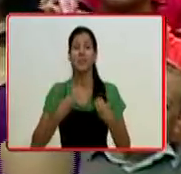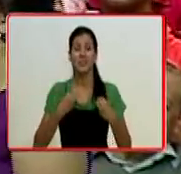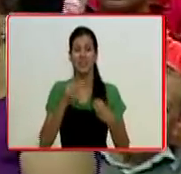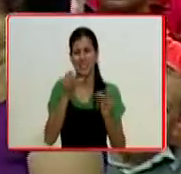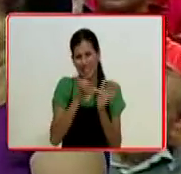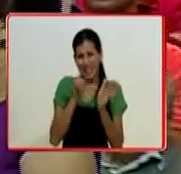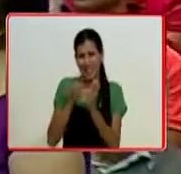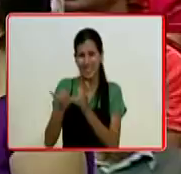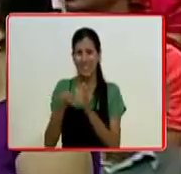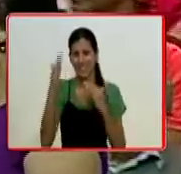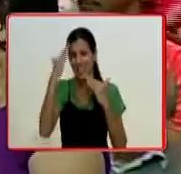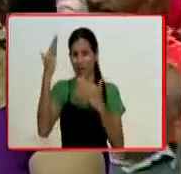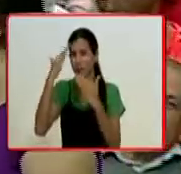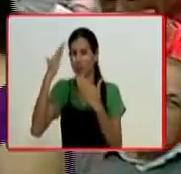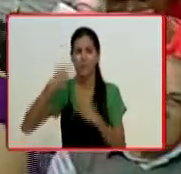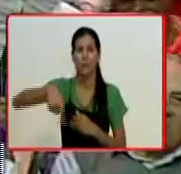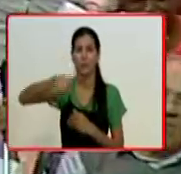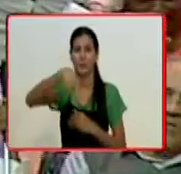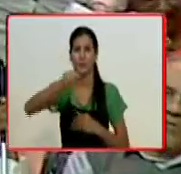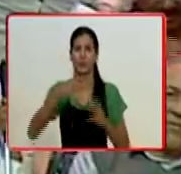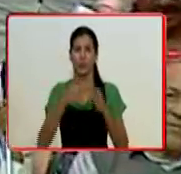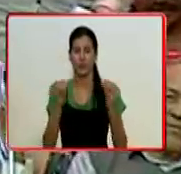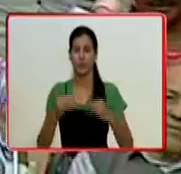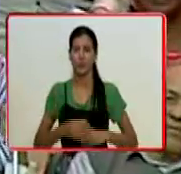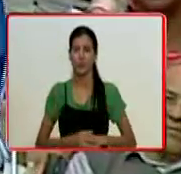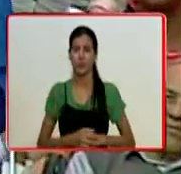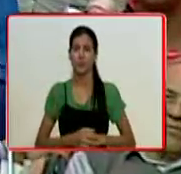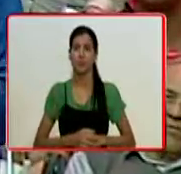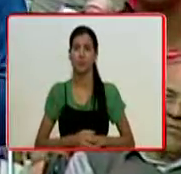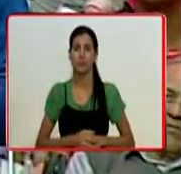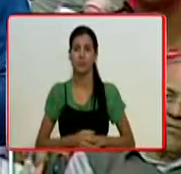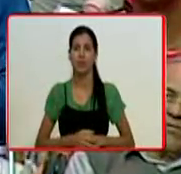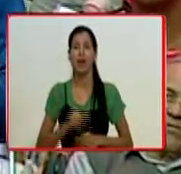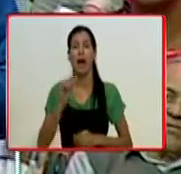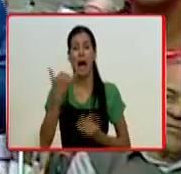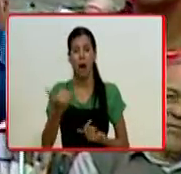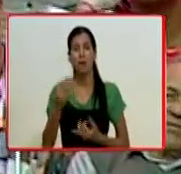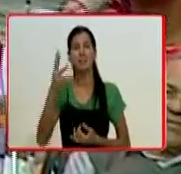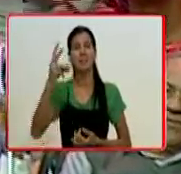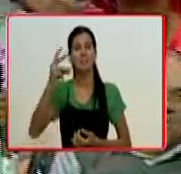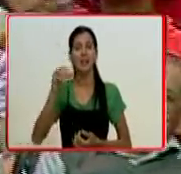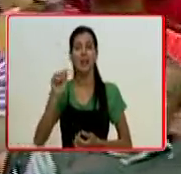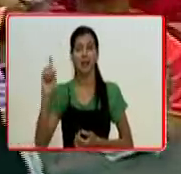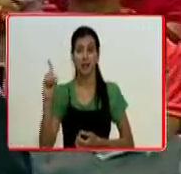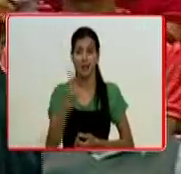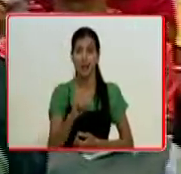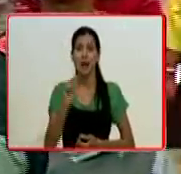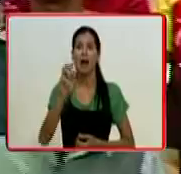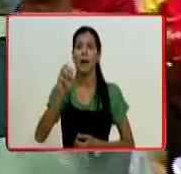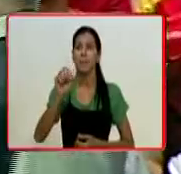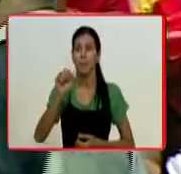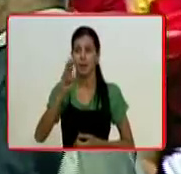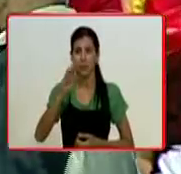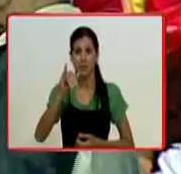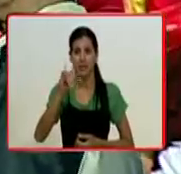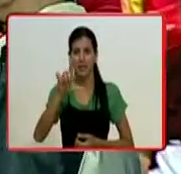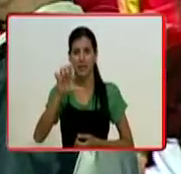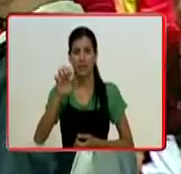Gramoven. Saludos a todos. Y a Mavile. Amavile. Camarada, ¿dónde vienes